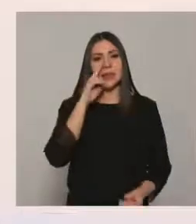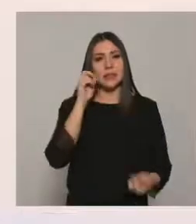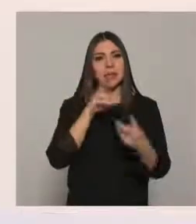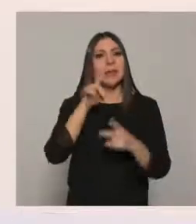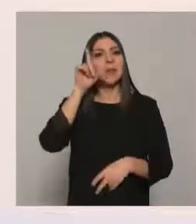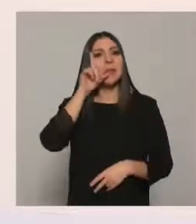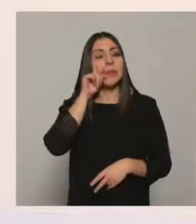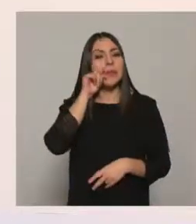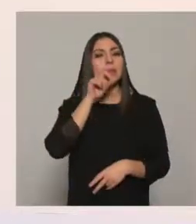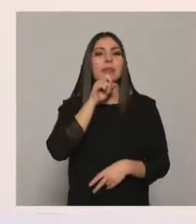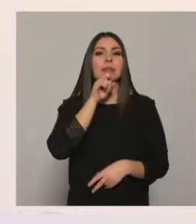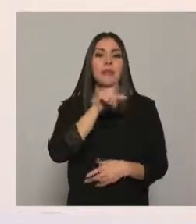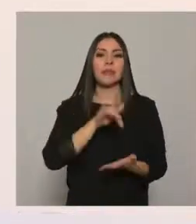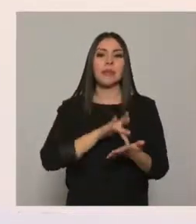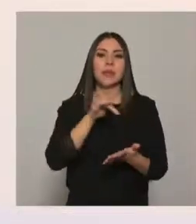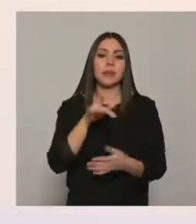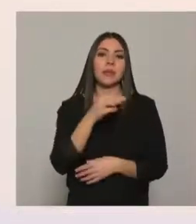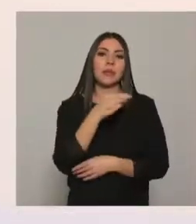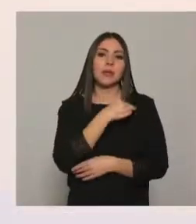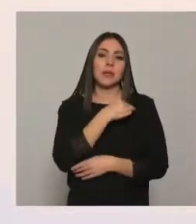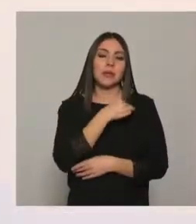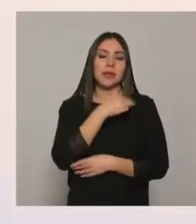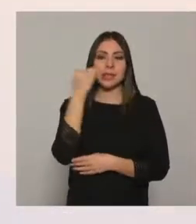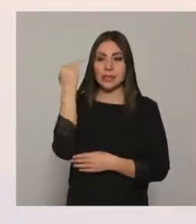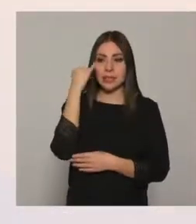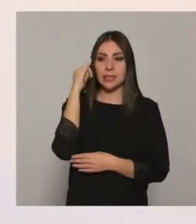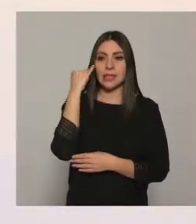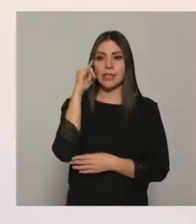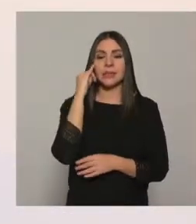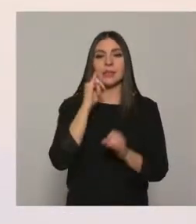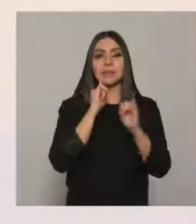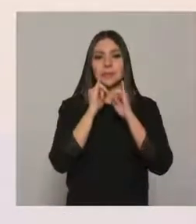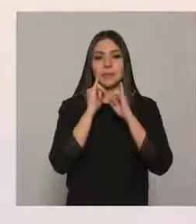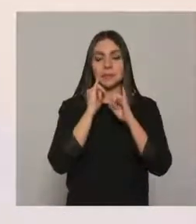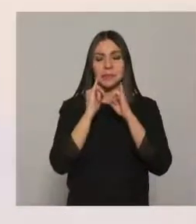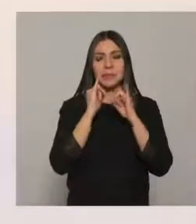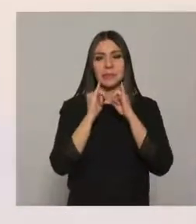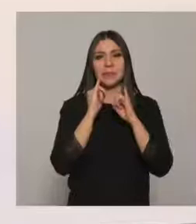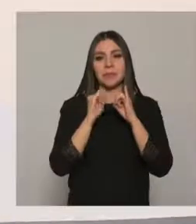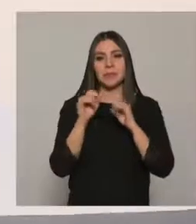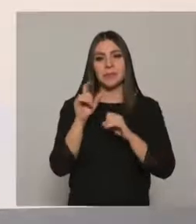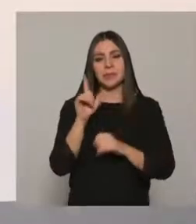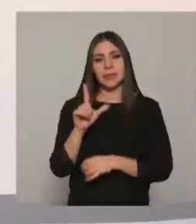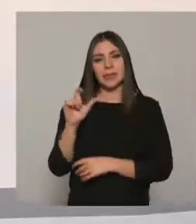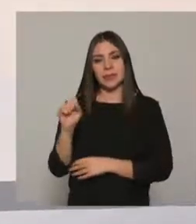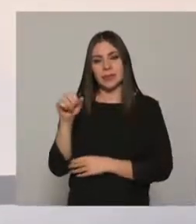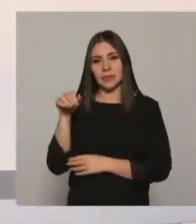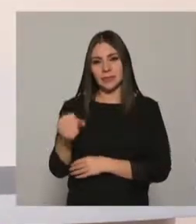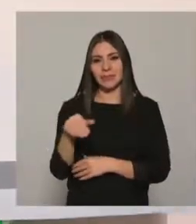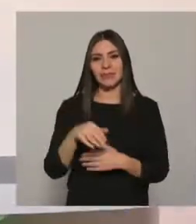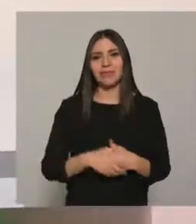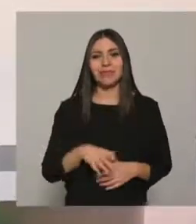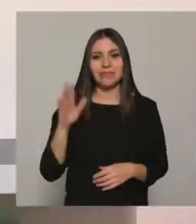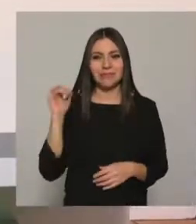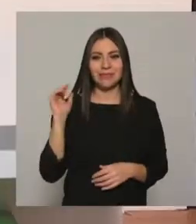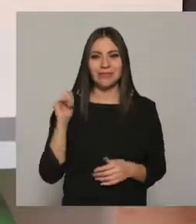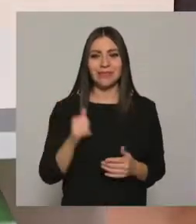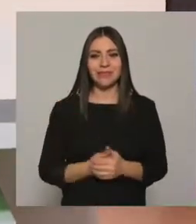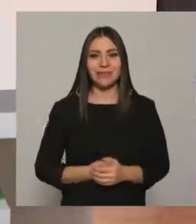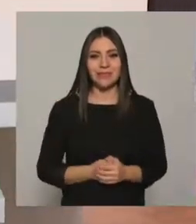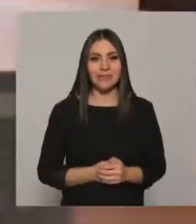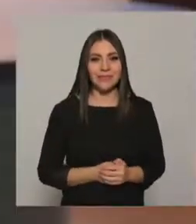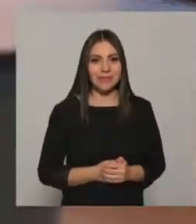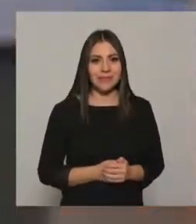de mañana. También gracias a Mónica Ponce e Itzel Mendoza en la pantalla, intérpretes de lengua de señas mexicana. Hasta mañana.